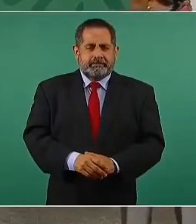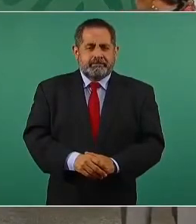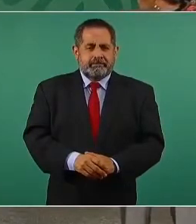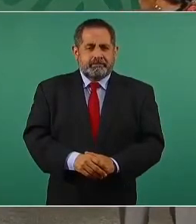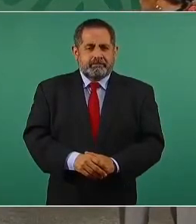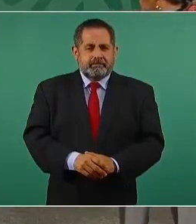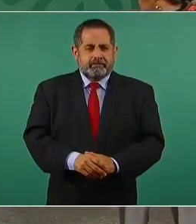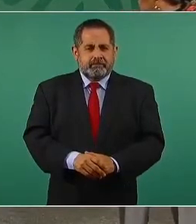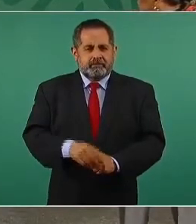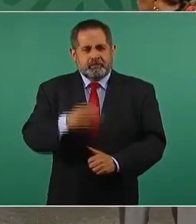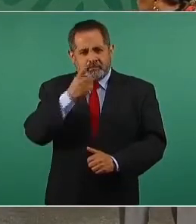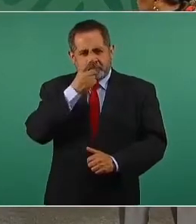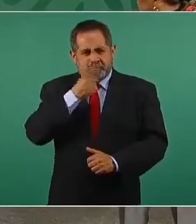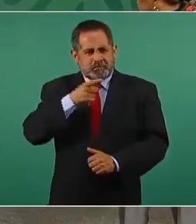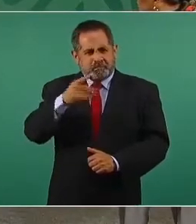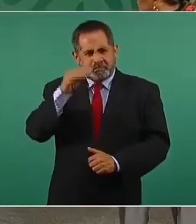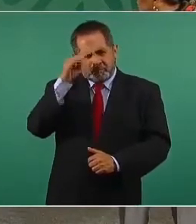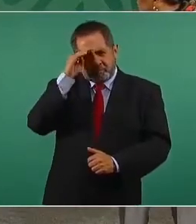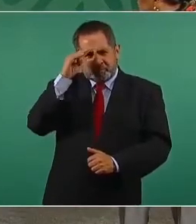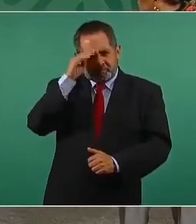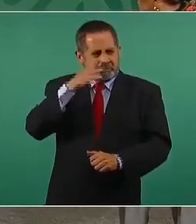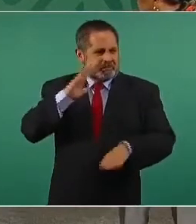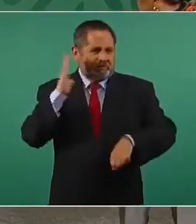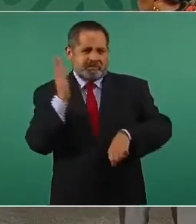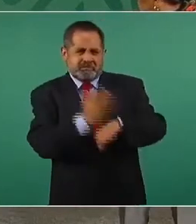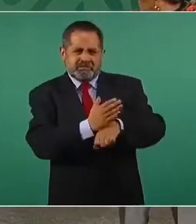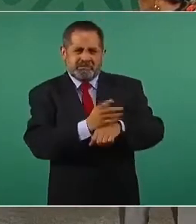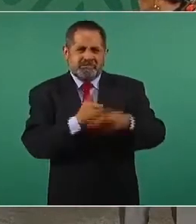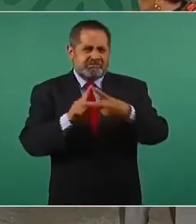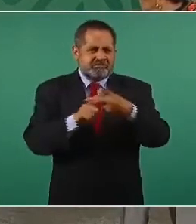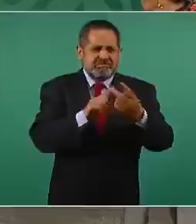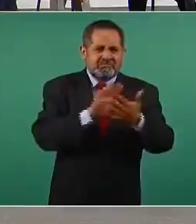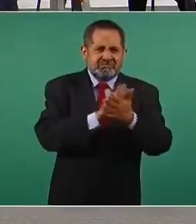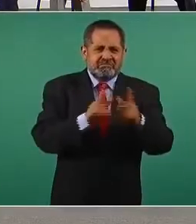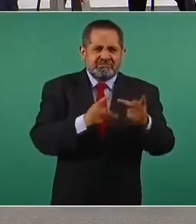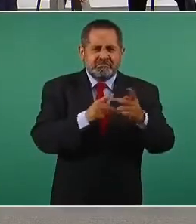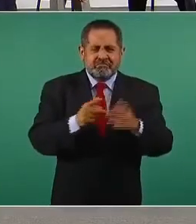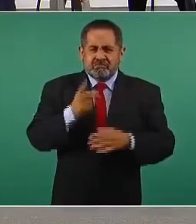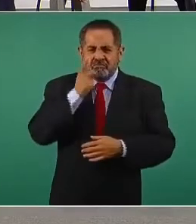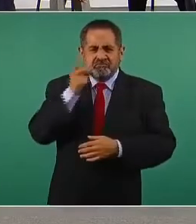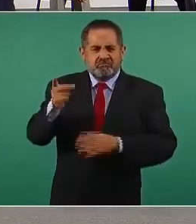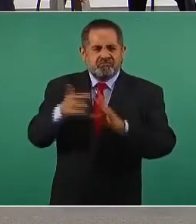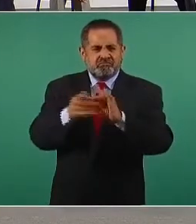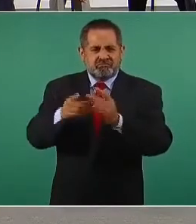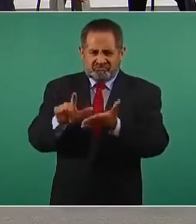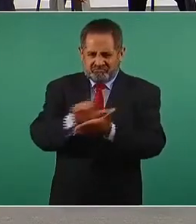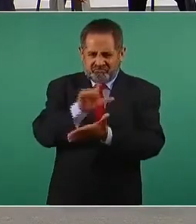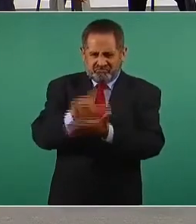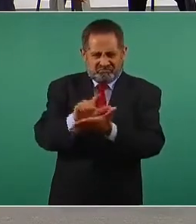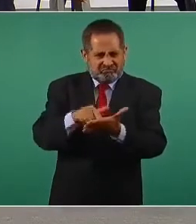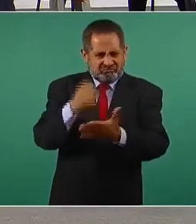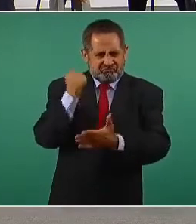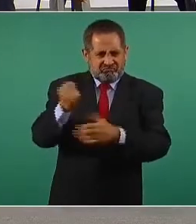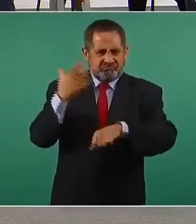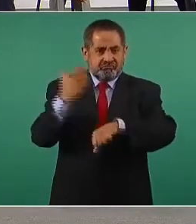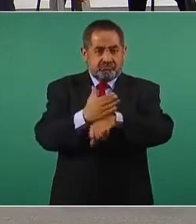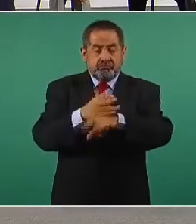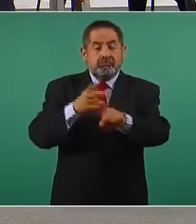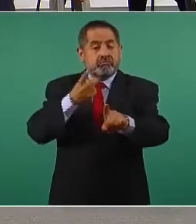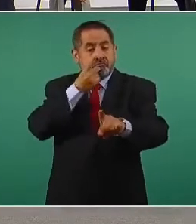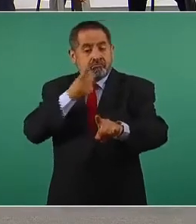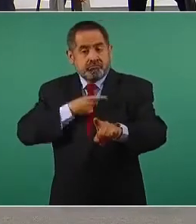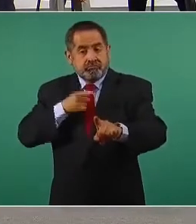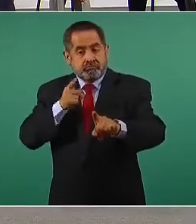¿qué piensa usted de estos castigos a secuestradores y narcotraficantes? Te dije, debe ser un castigo legal muy severo. Y tú me dijiste